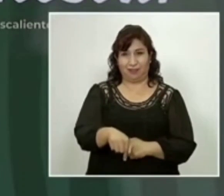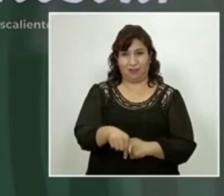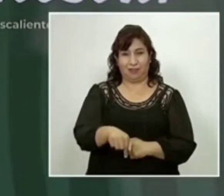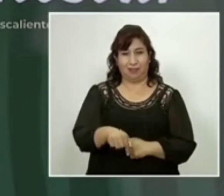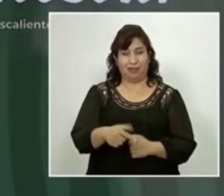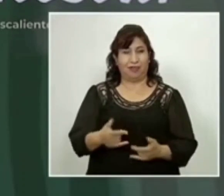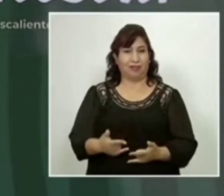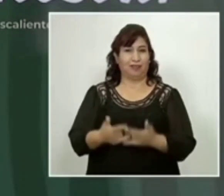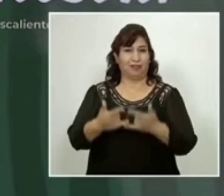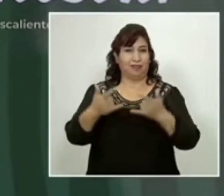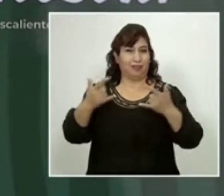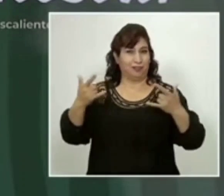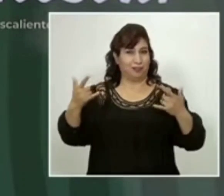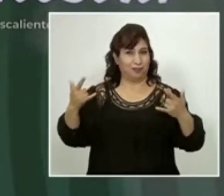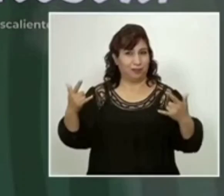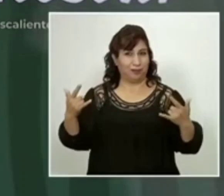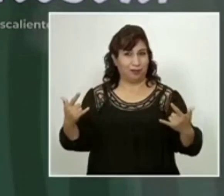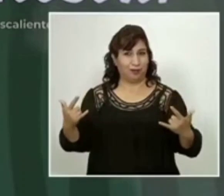histórico